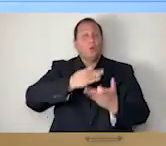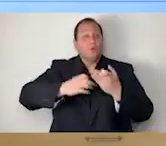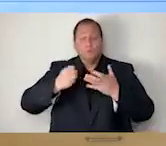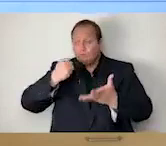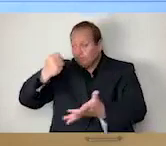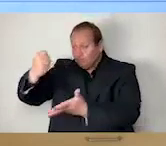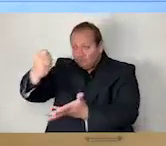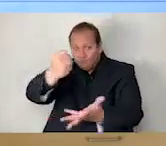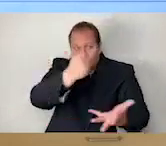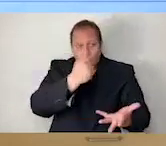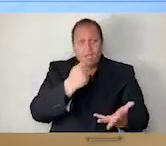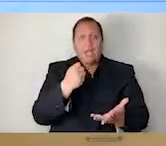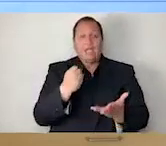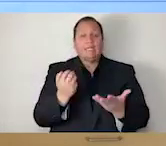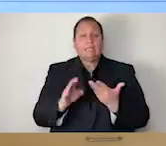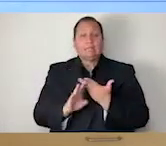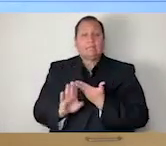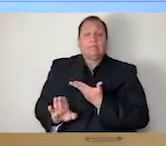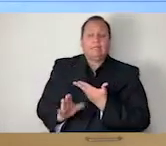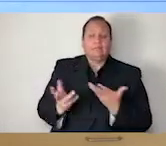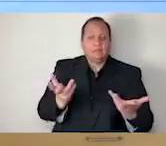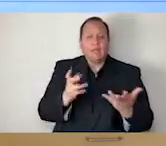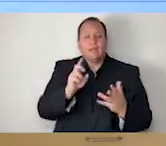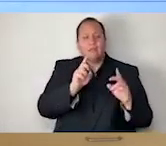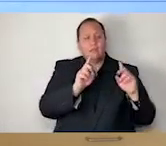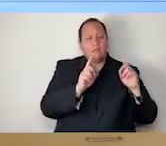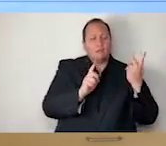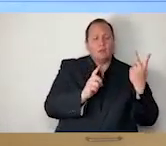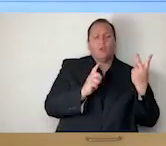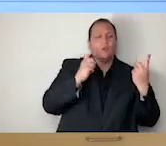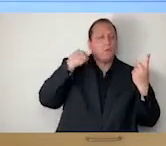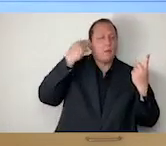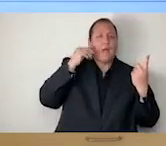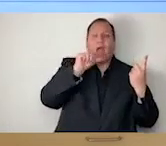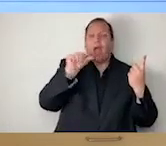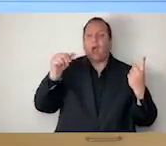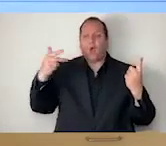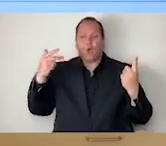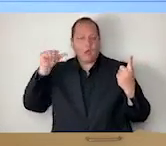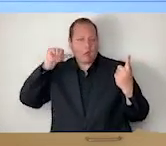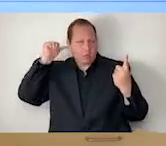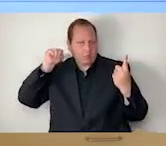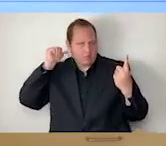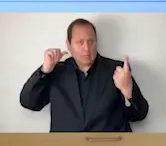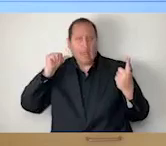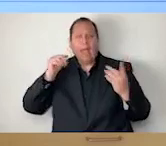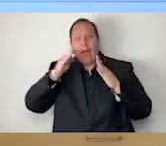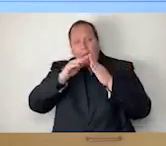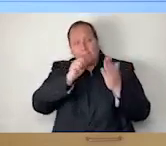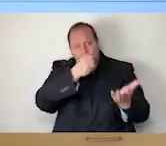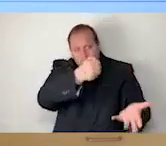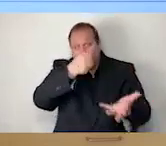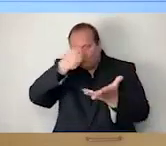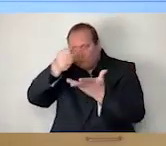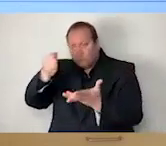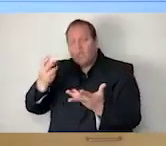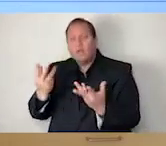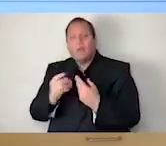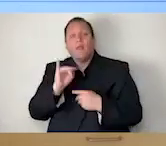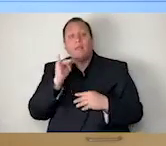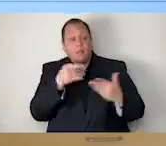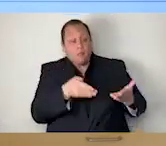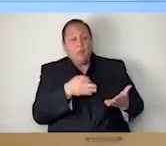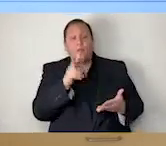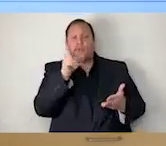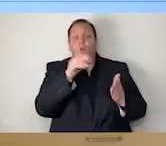total de despensas entregadas para la previsión en marcha el 31 de marzo al 8 es o sea el apoyo a domicilio fueron un total de